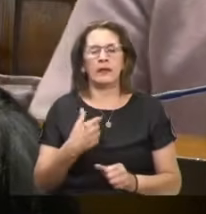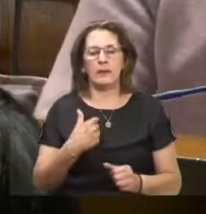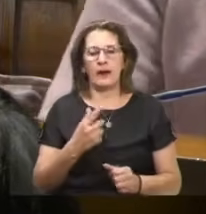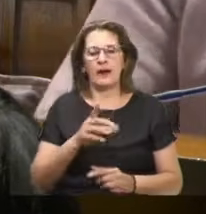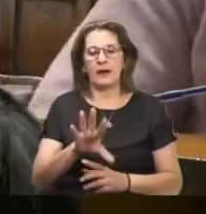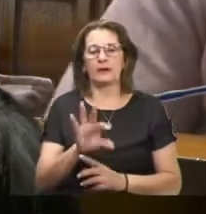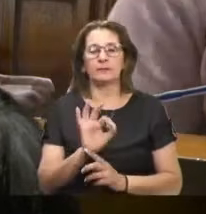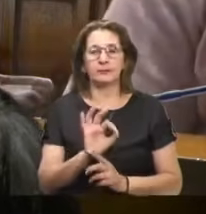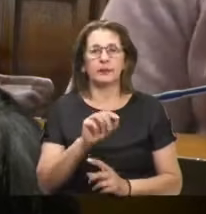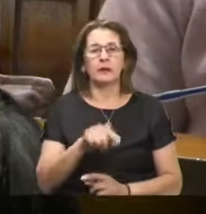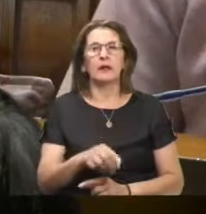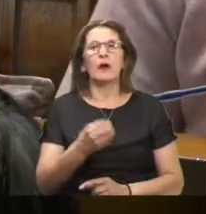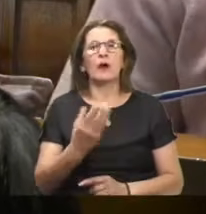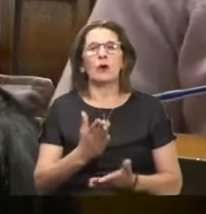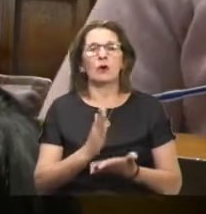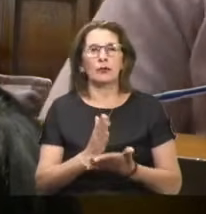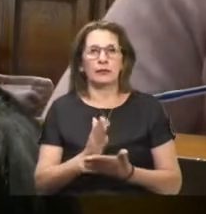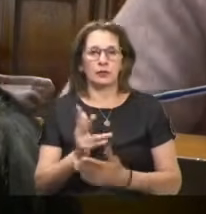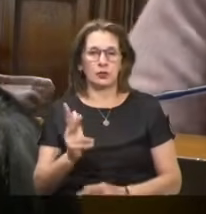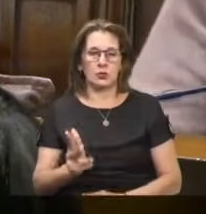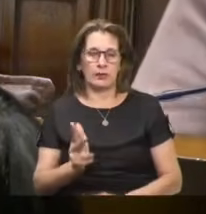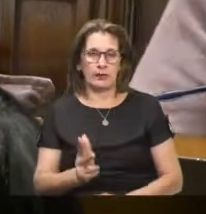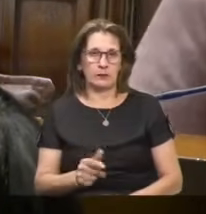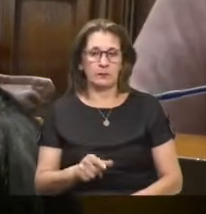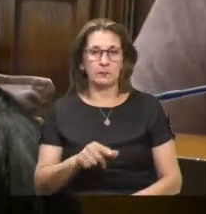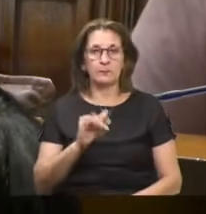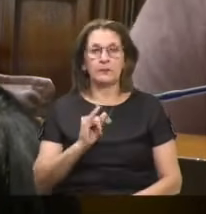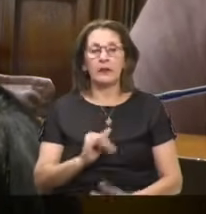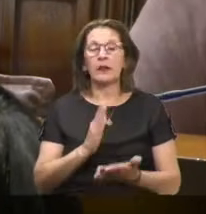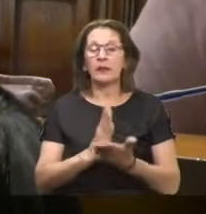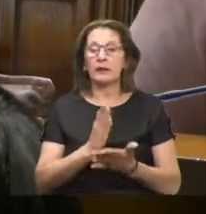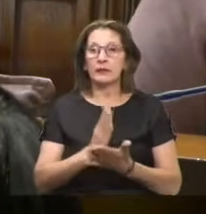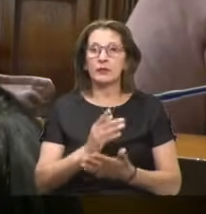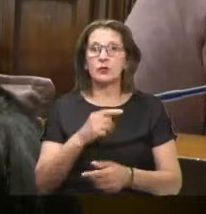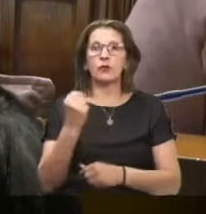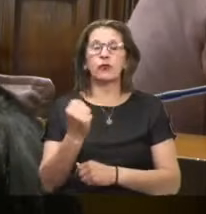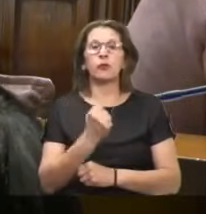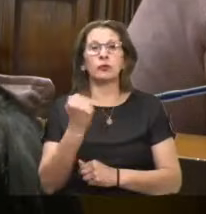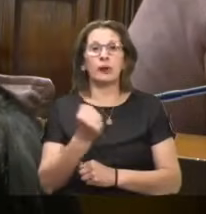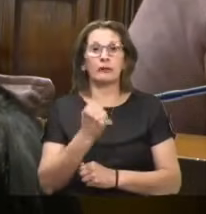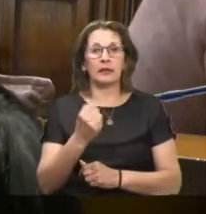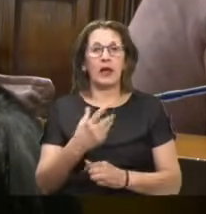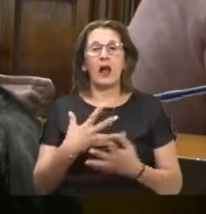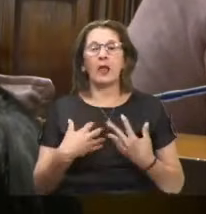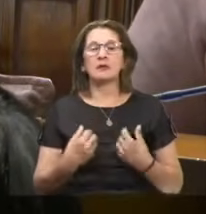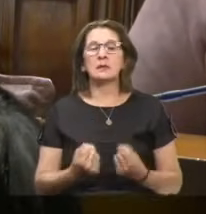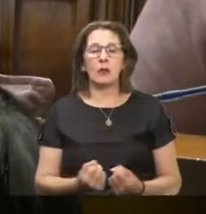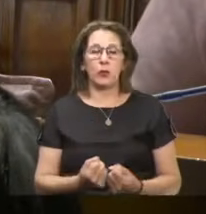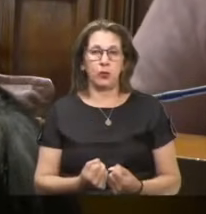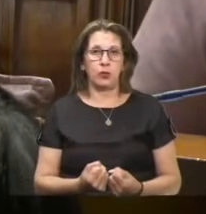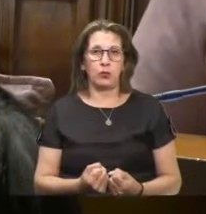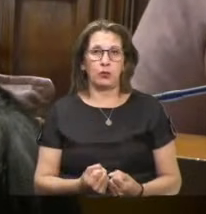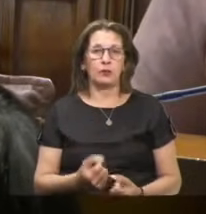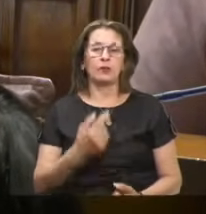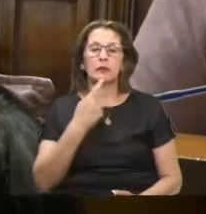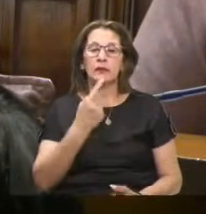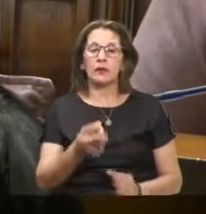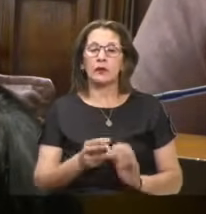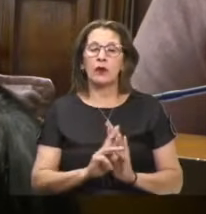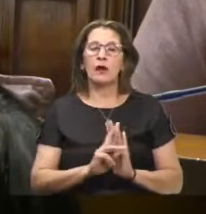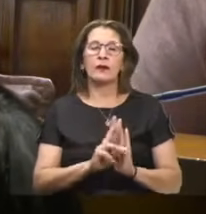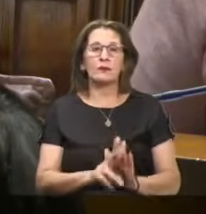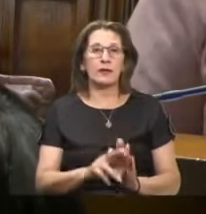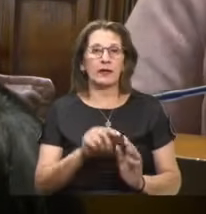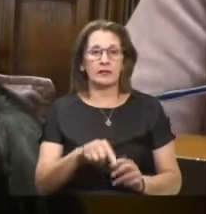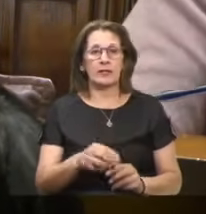en relación con los derechos humanos. El derecho fundamental a la salud. Hago referencia en